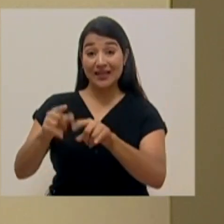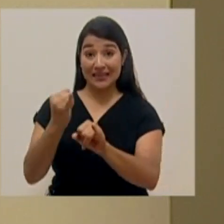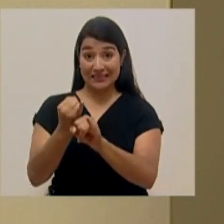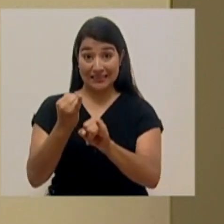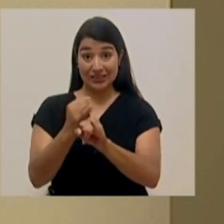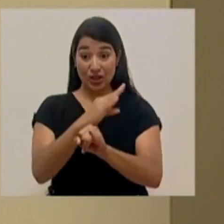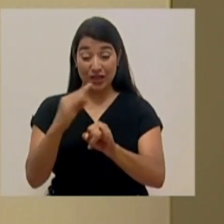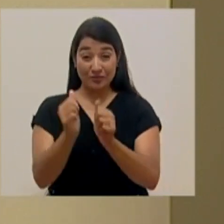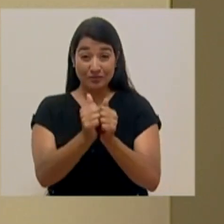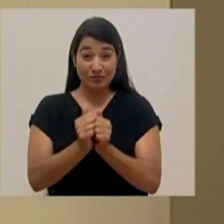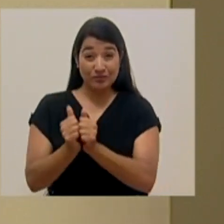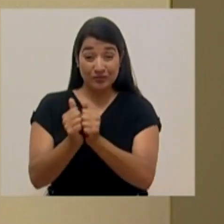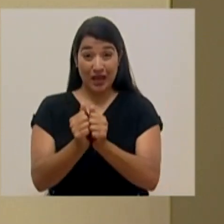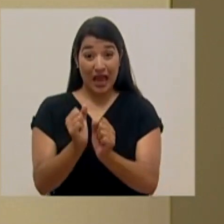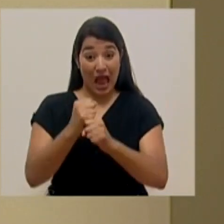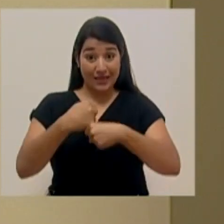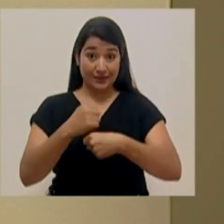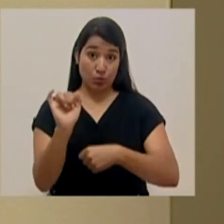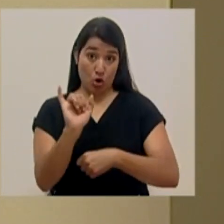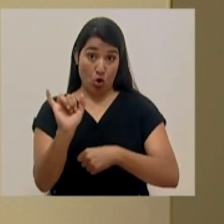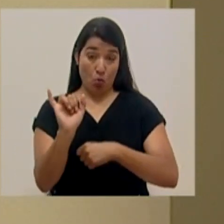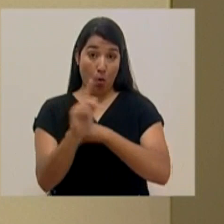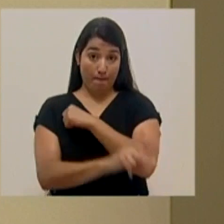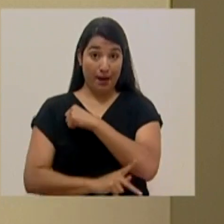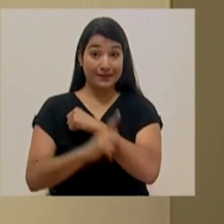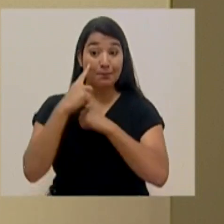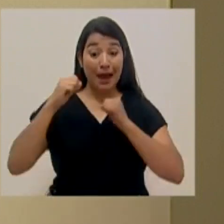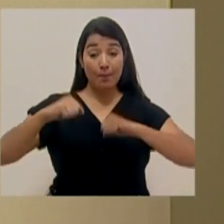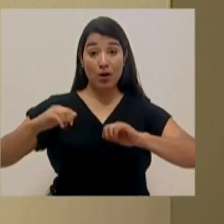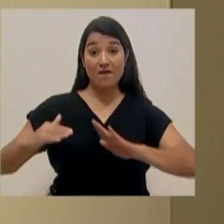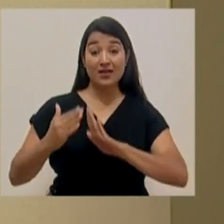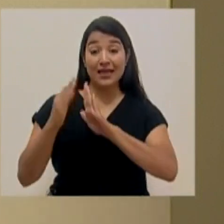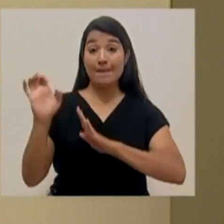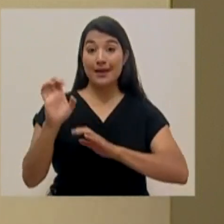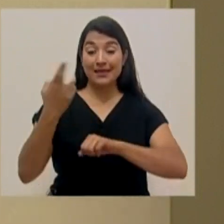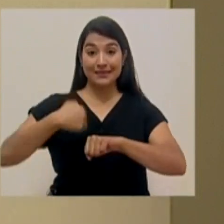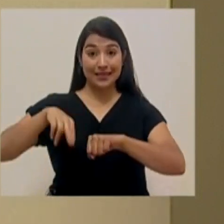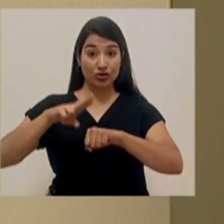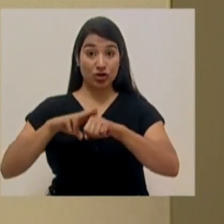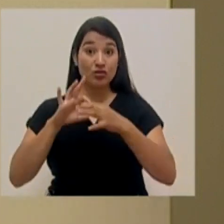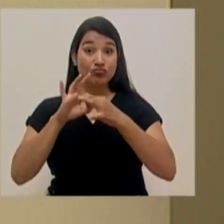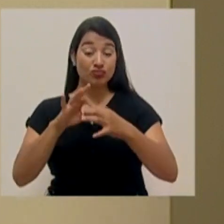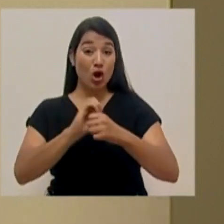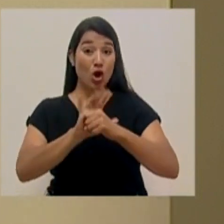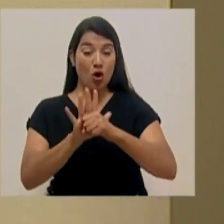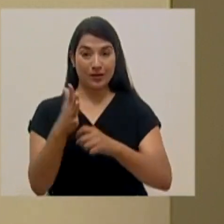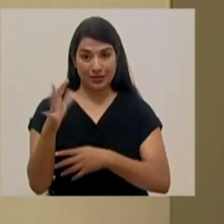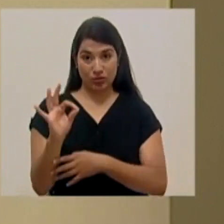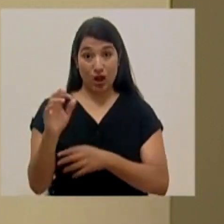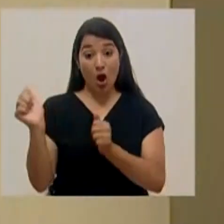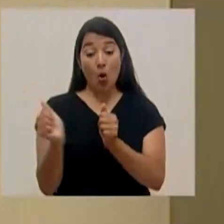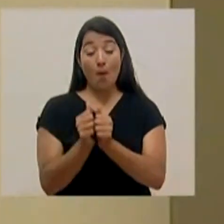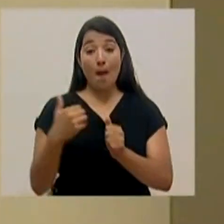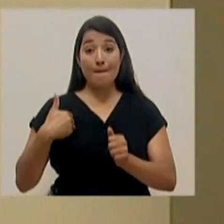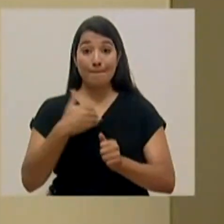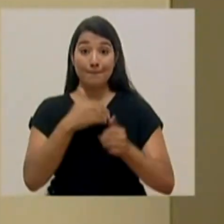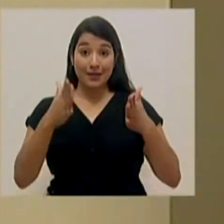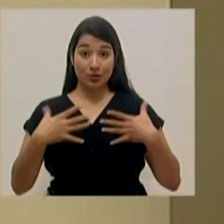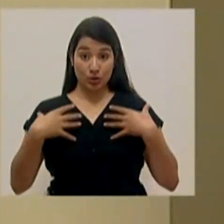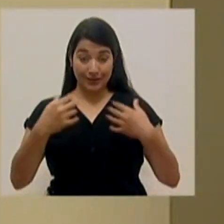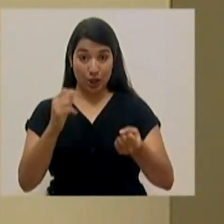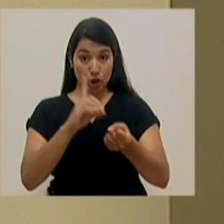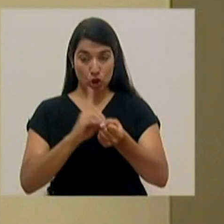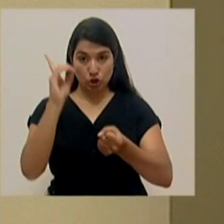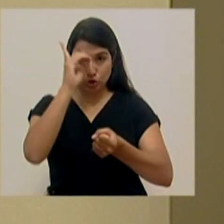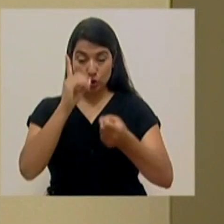conjuntos que hacemos como país para enfrentar la emergencia nacional por la COVID-19. Nos acompaña el señor ministro de Salud, el doctor Daniel